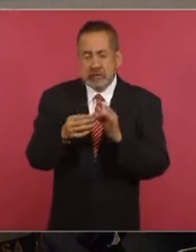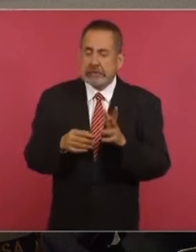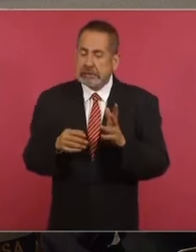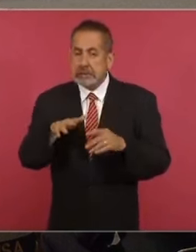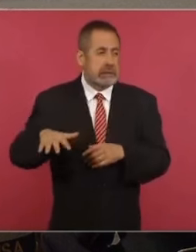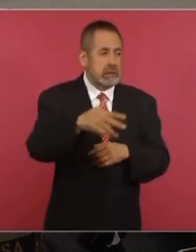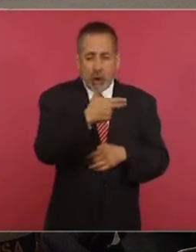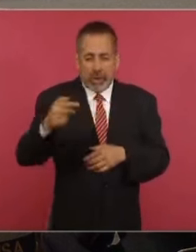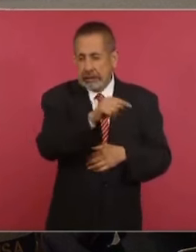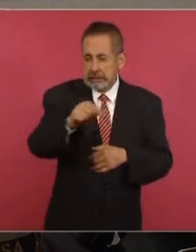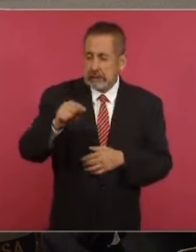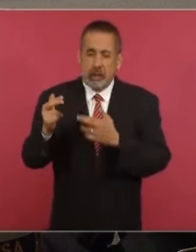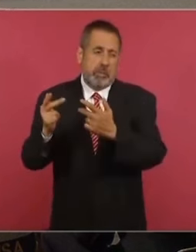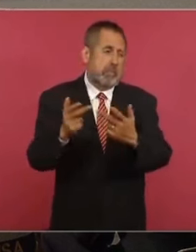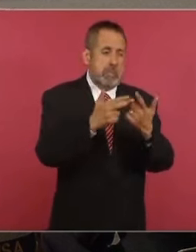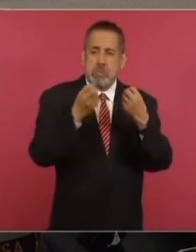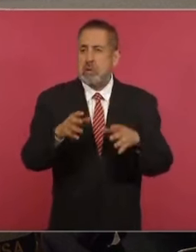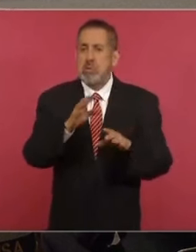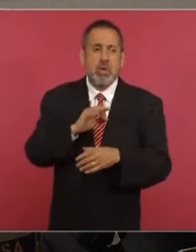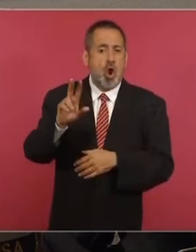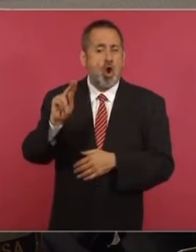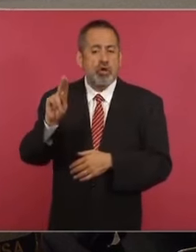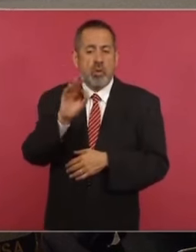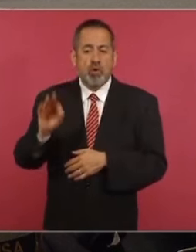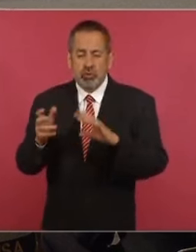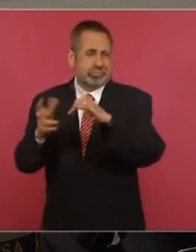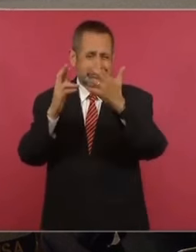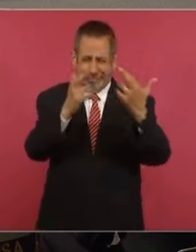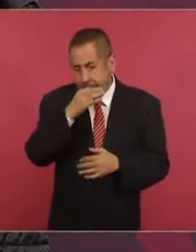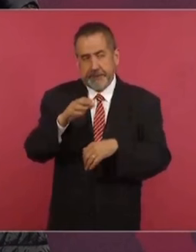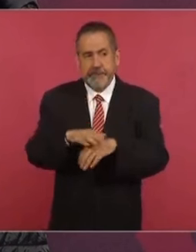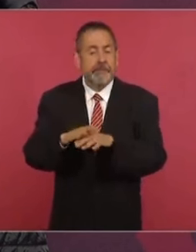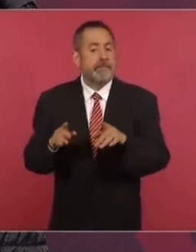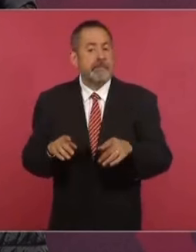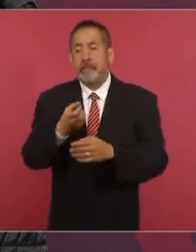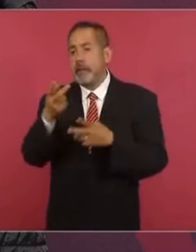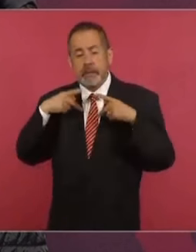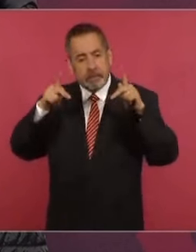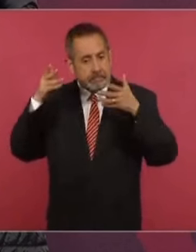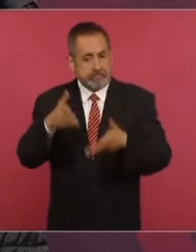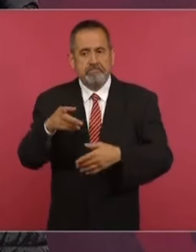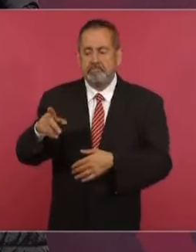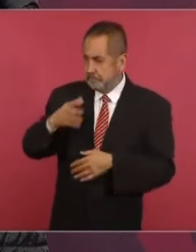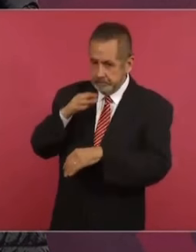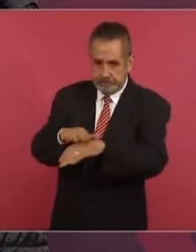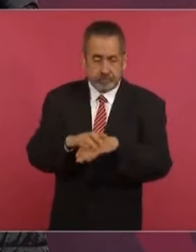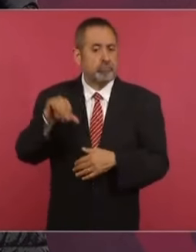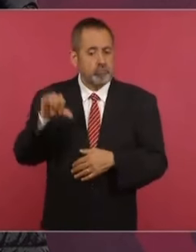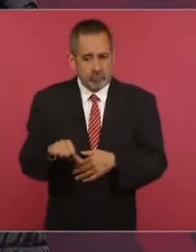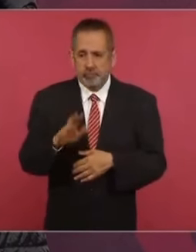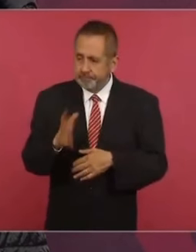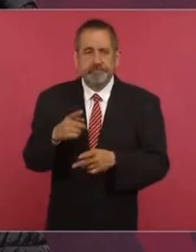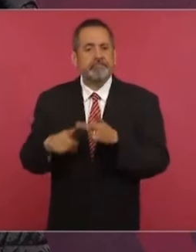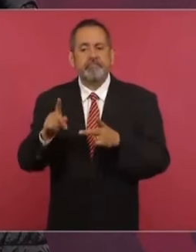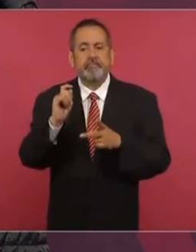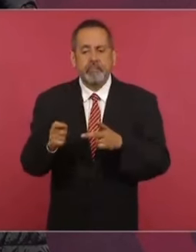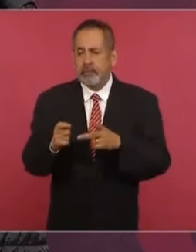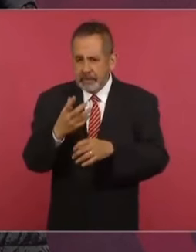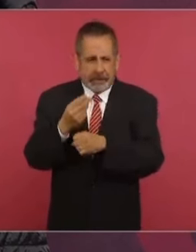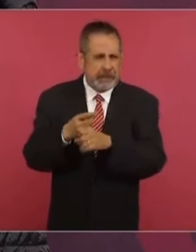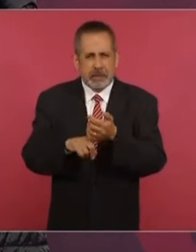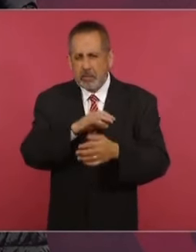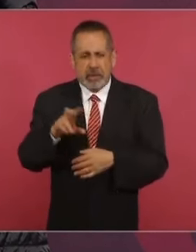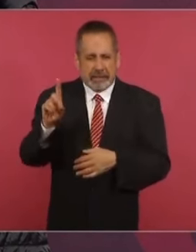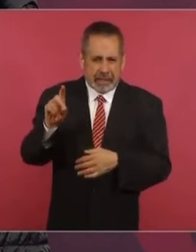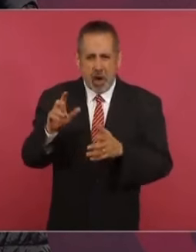hay una afectación de aproximadamente el 80% de los hoteles. Que por parte del gobierno del estado, el día de hoy iniciamos con 30